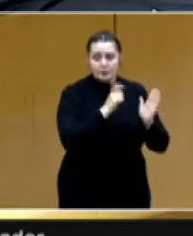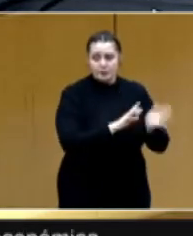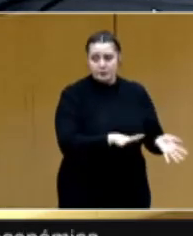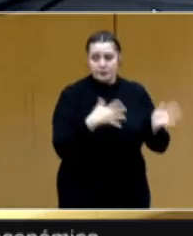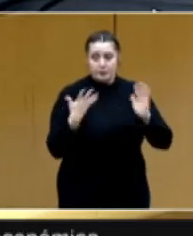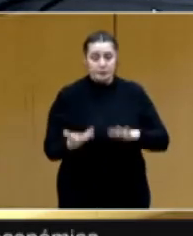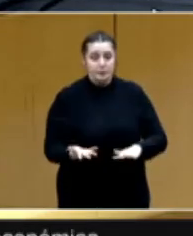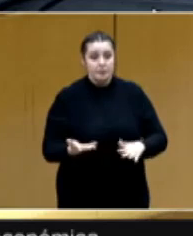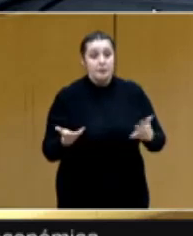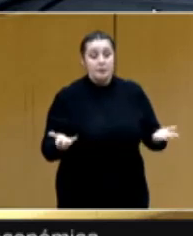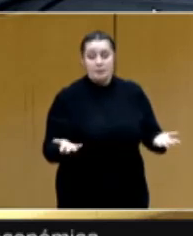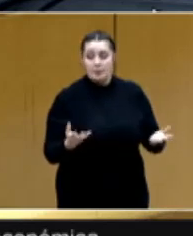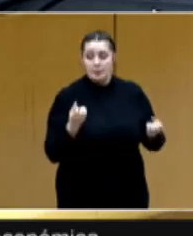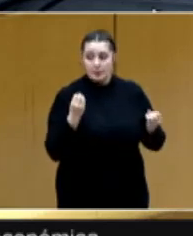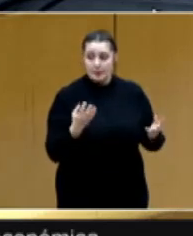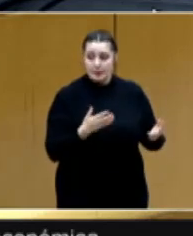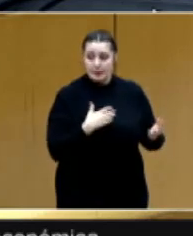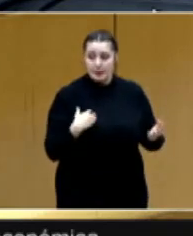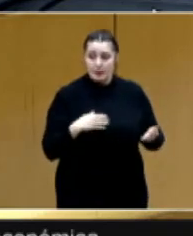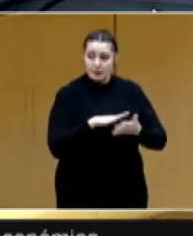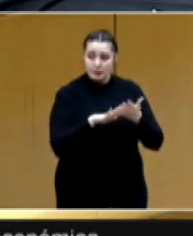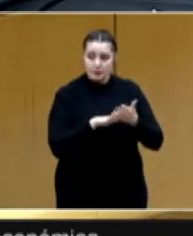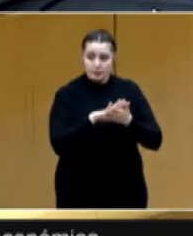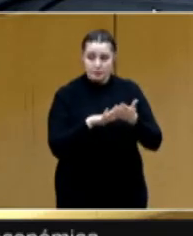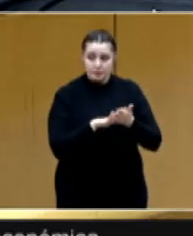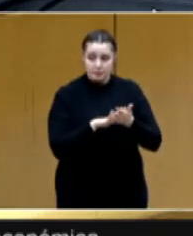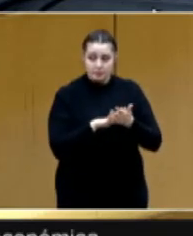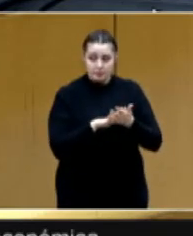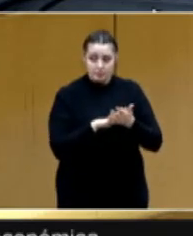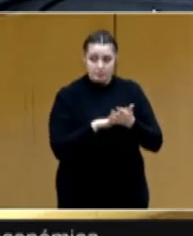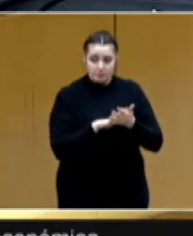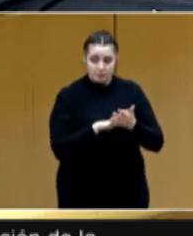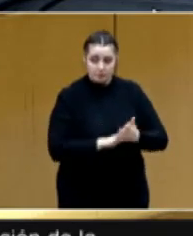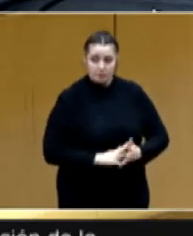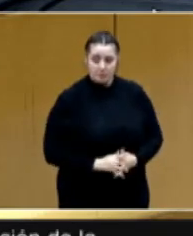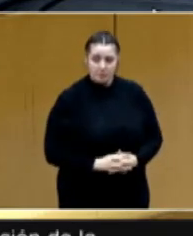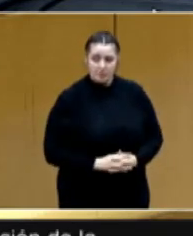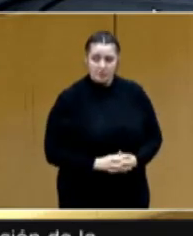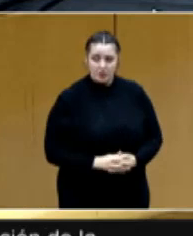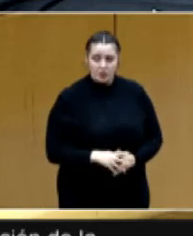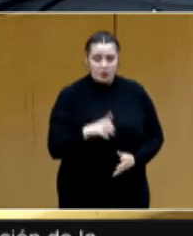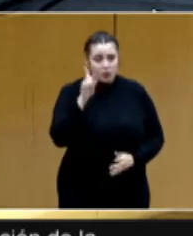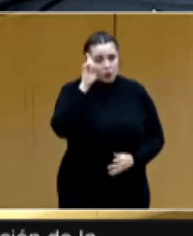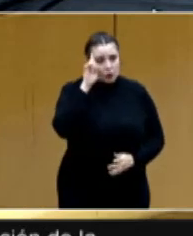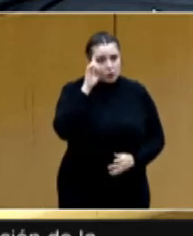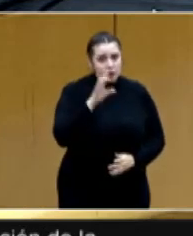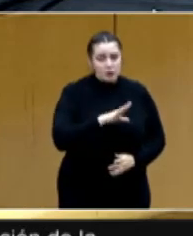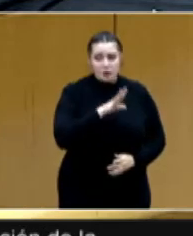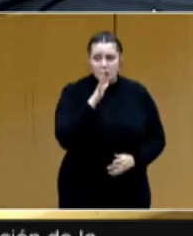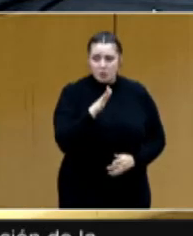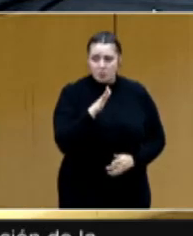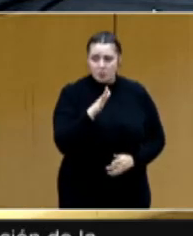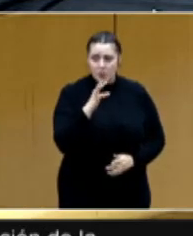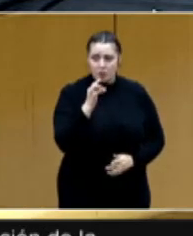aparte quería comentar que no sé la asimilación que he hecho